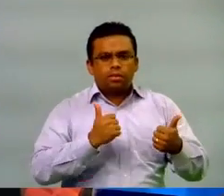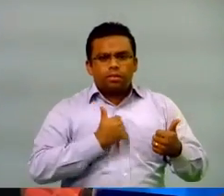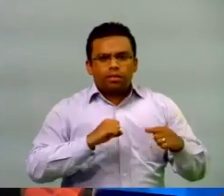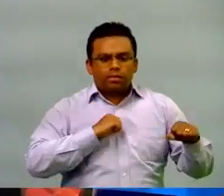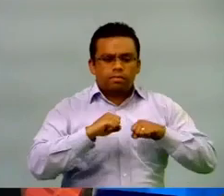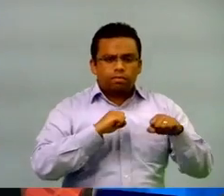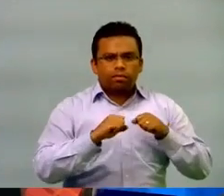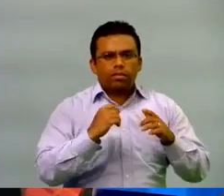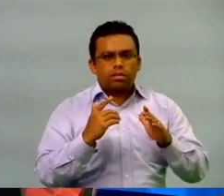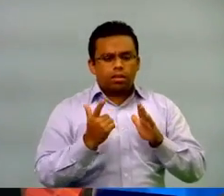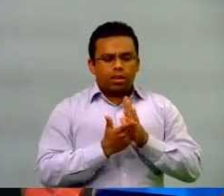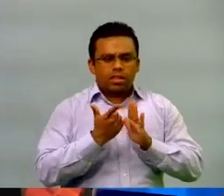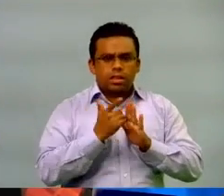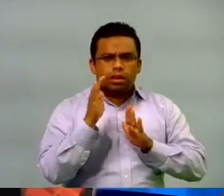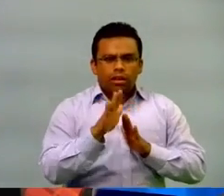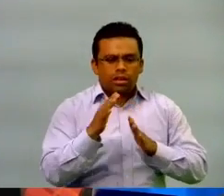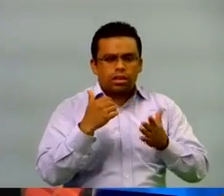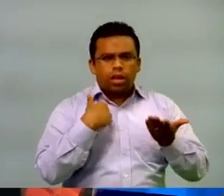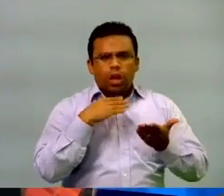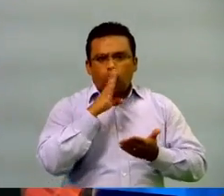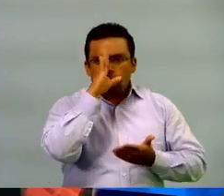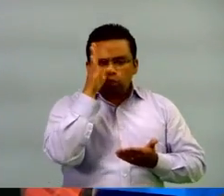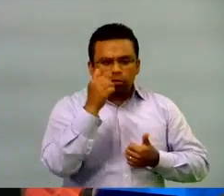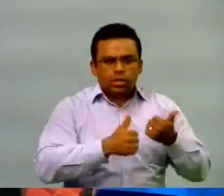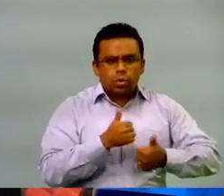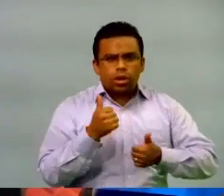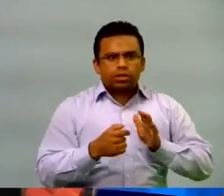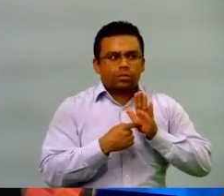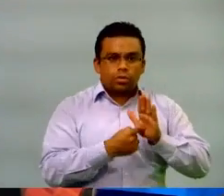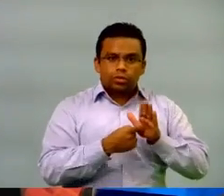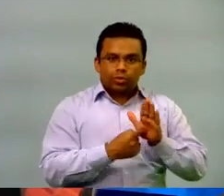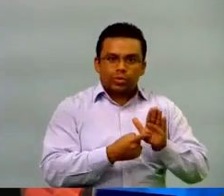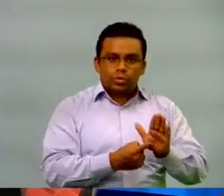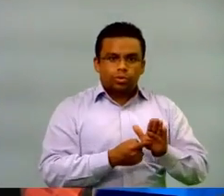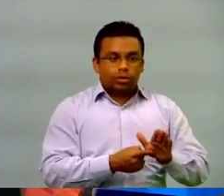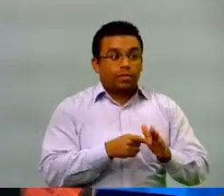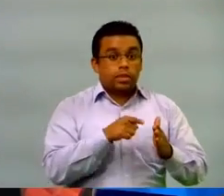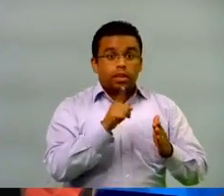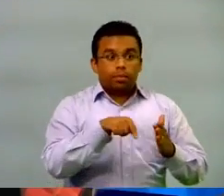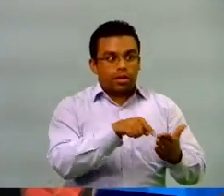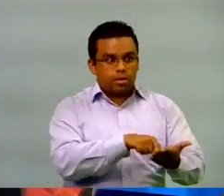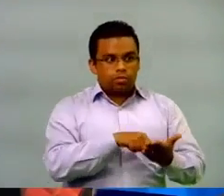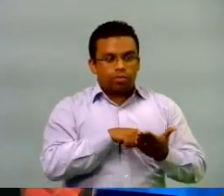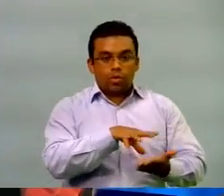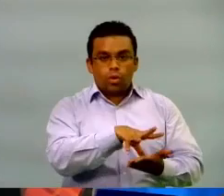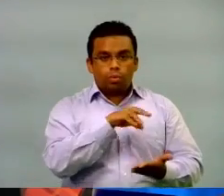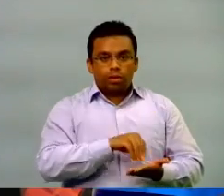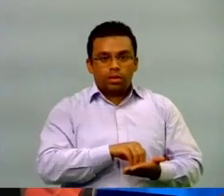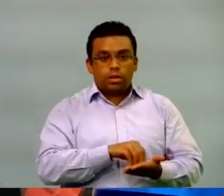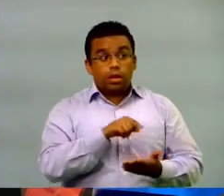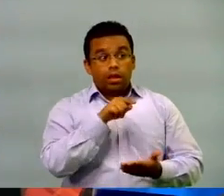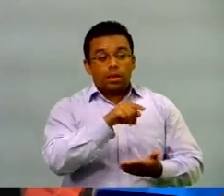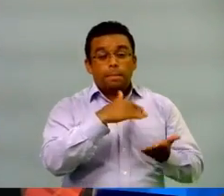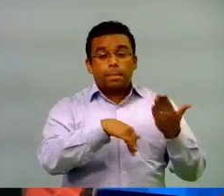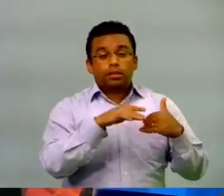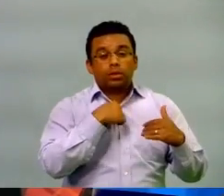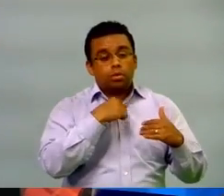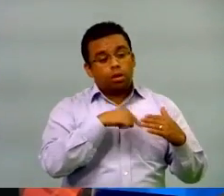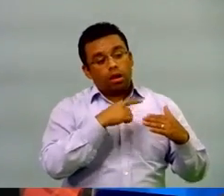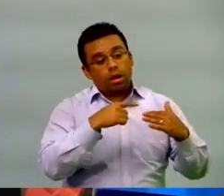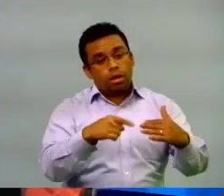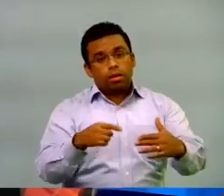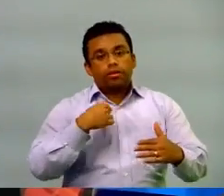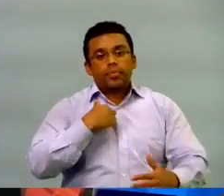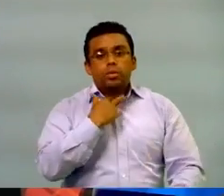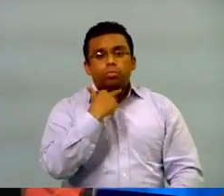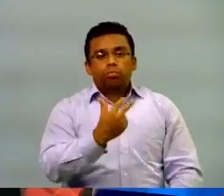nuestra literatura, cuáles eran nuestras costumbres y tratar que esa tradición oral, a pesar de que hay una implementación e incorporación de TICs, no se